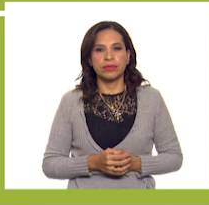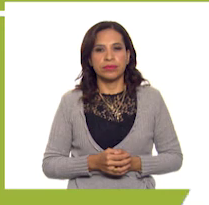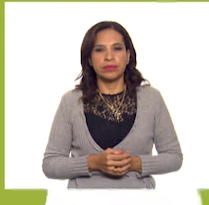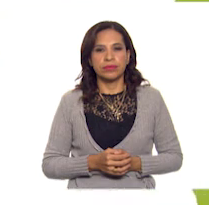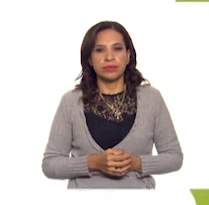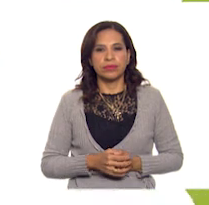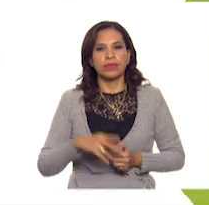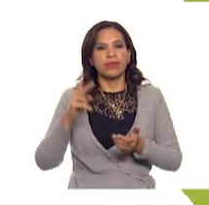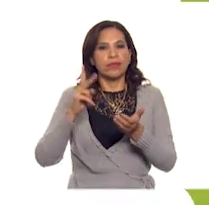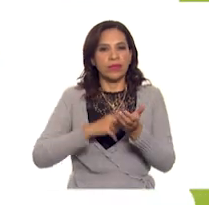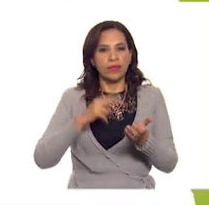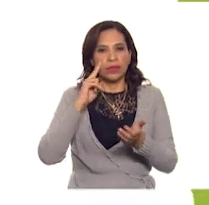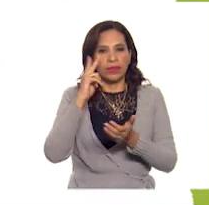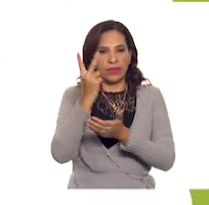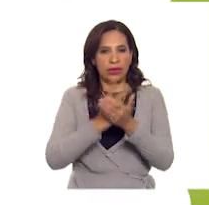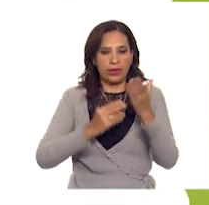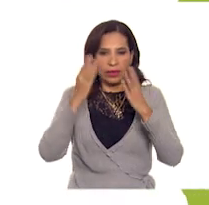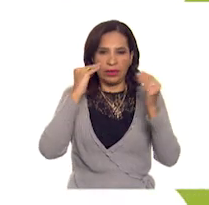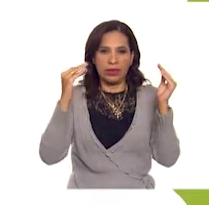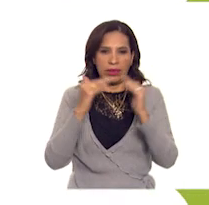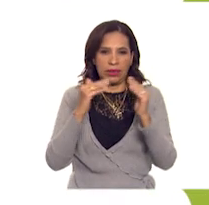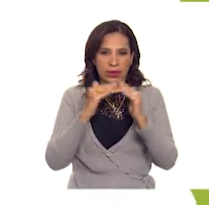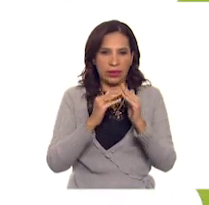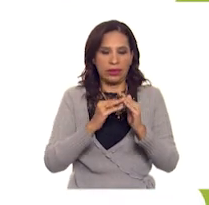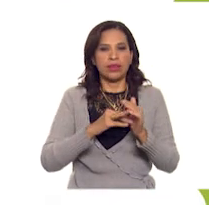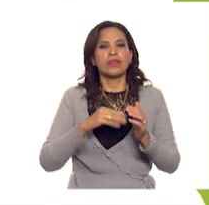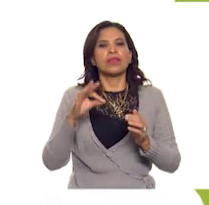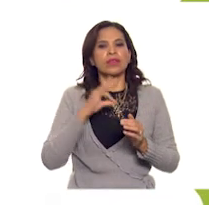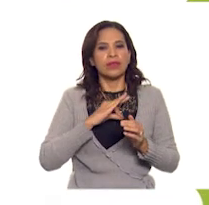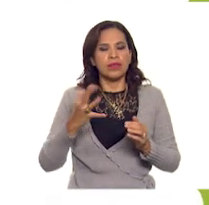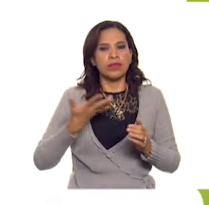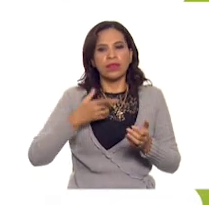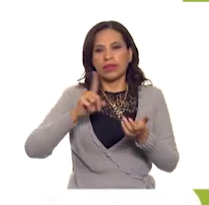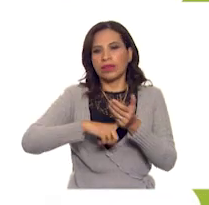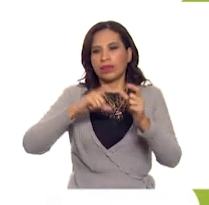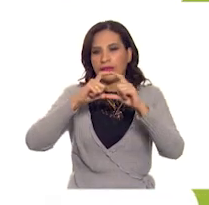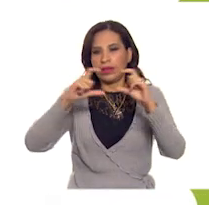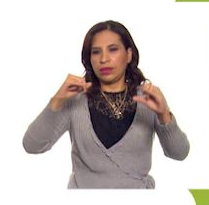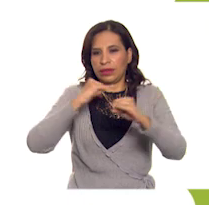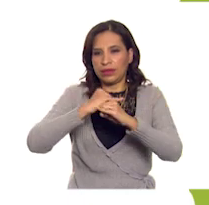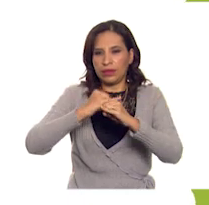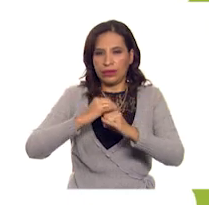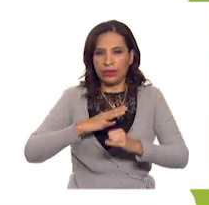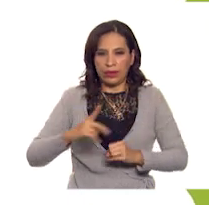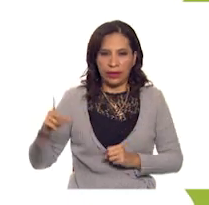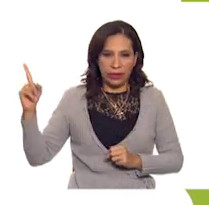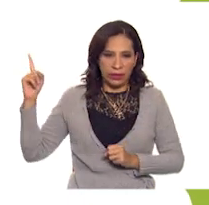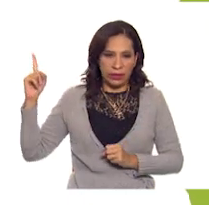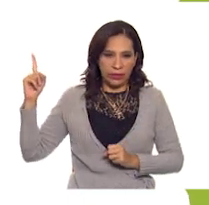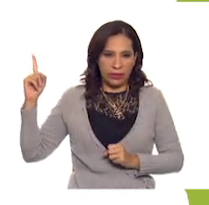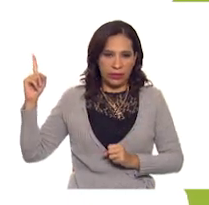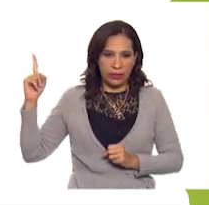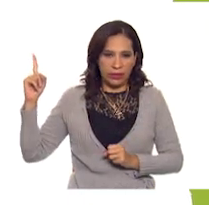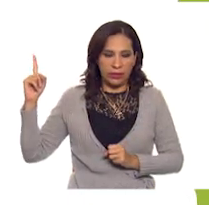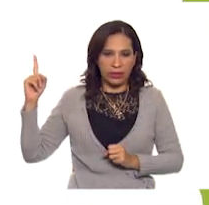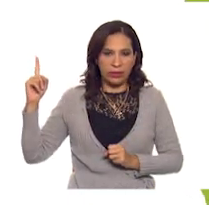conalitec.sep.gob.mx. Si quieres volver a ver los programas de Aprende en Casa, los puedes encontrar en la siguiente liga,